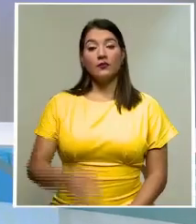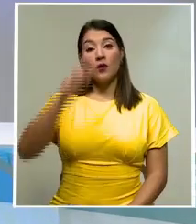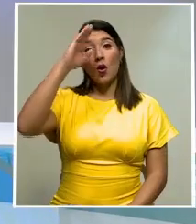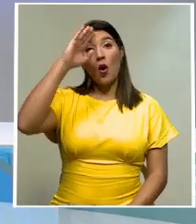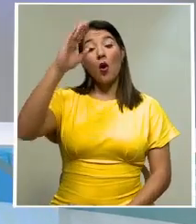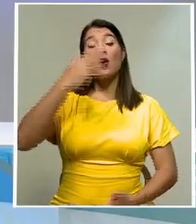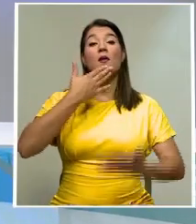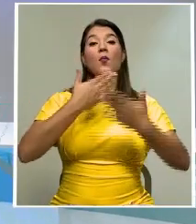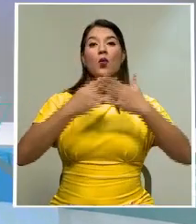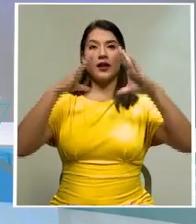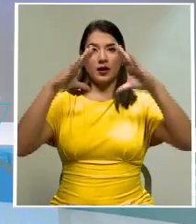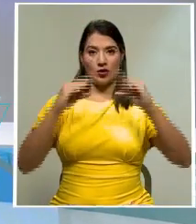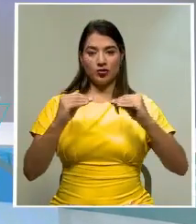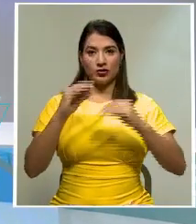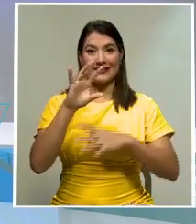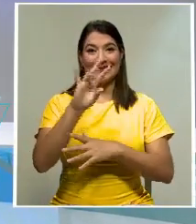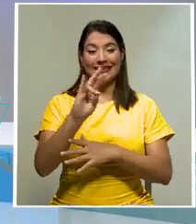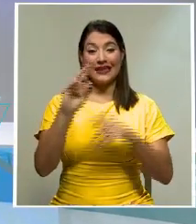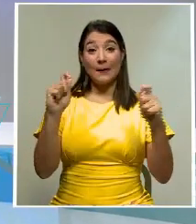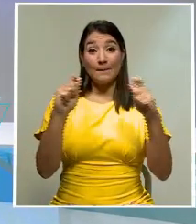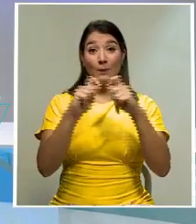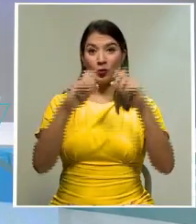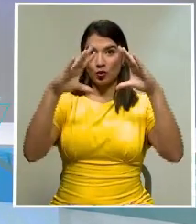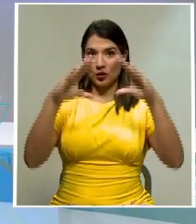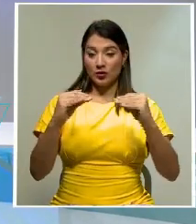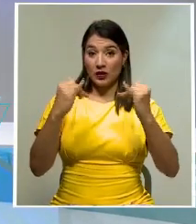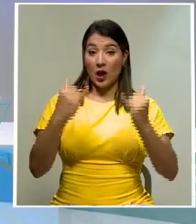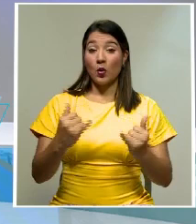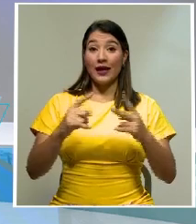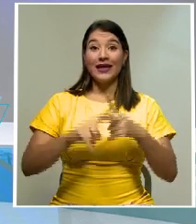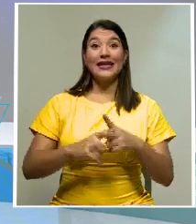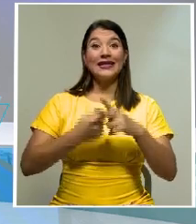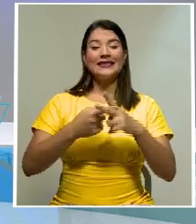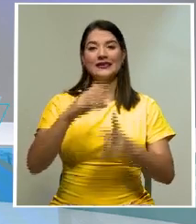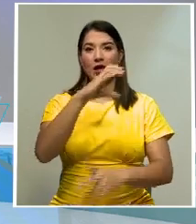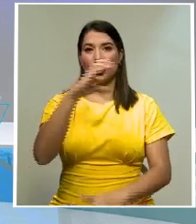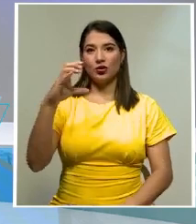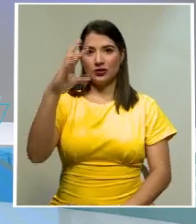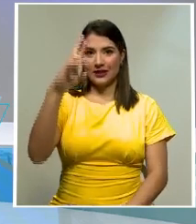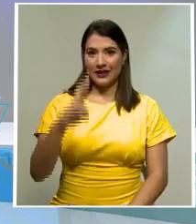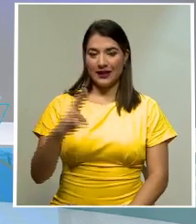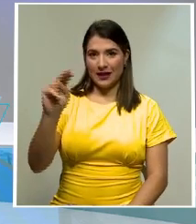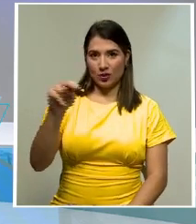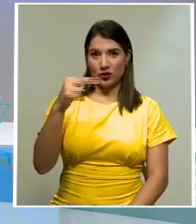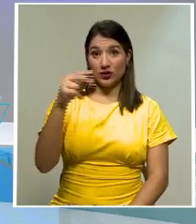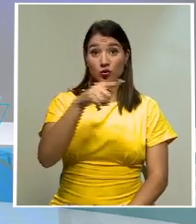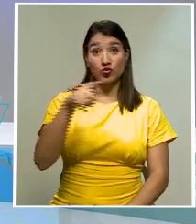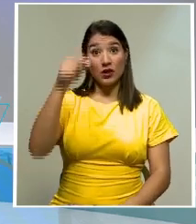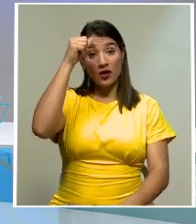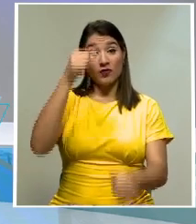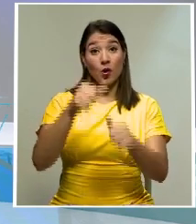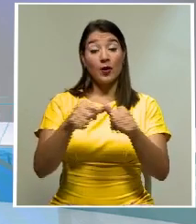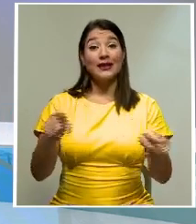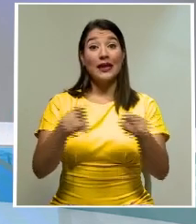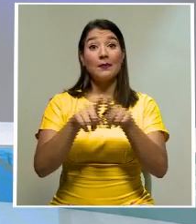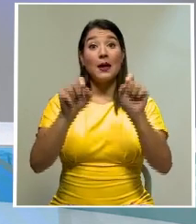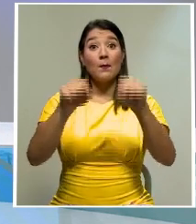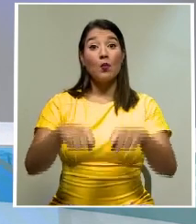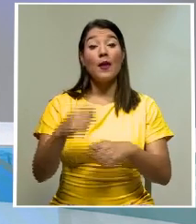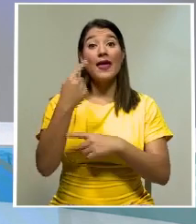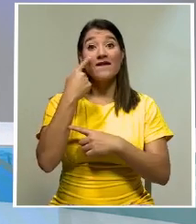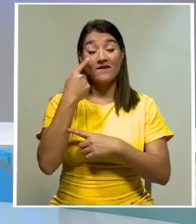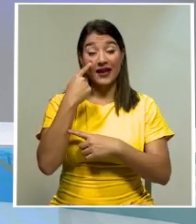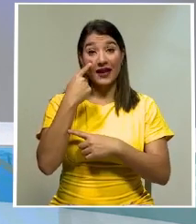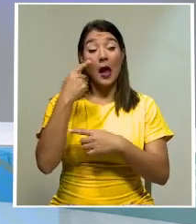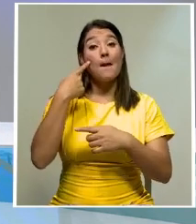Hola, ¿qué tal? Muy buenas noches, 7 de la noche en punto. A esta hora inicia la edición estelar de Costa Rica Noticias. Recuerde que también puede seguir en vivo esta